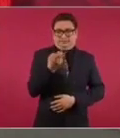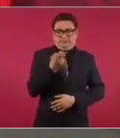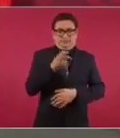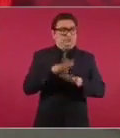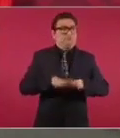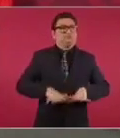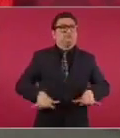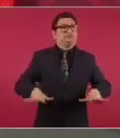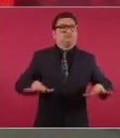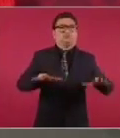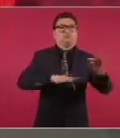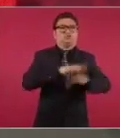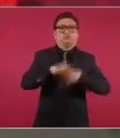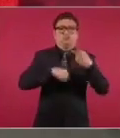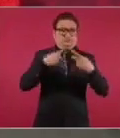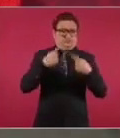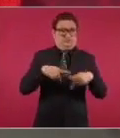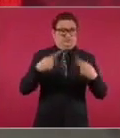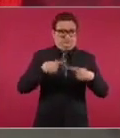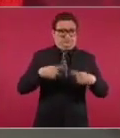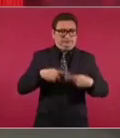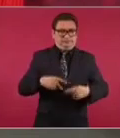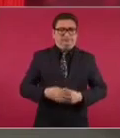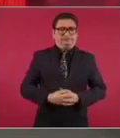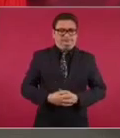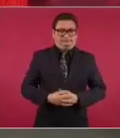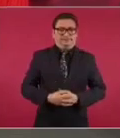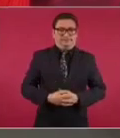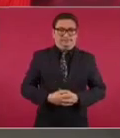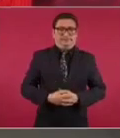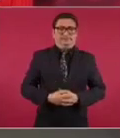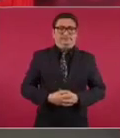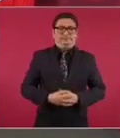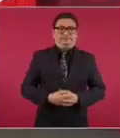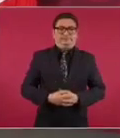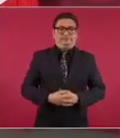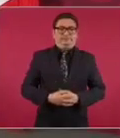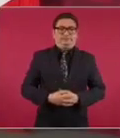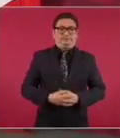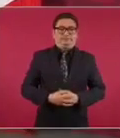de la gente, que aplica el